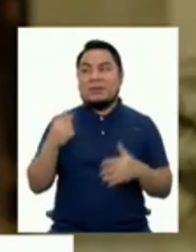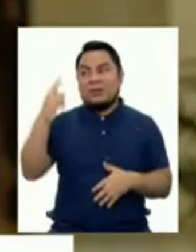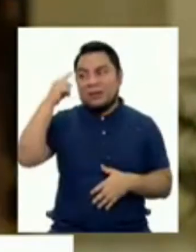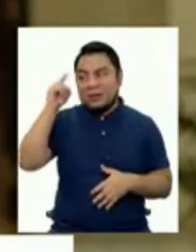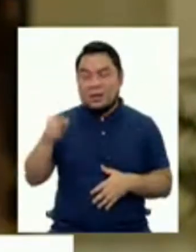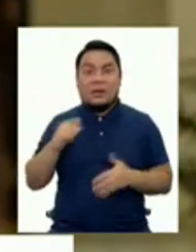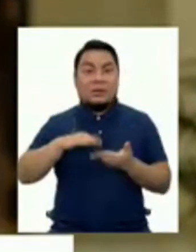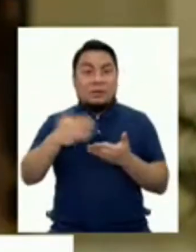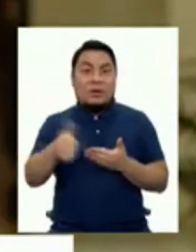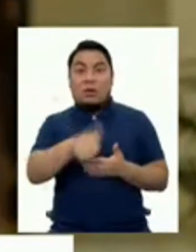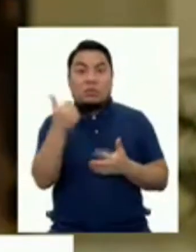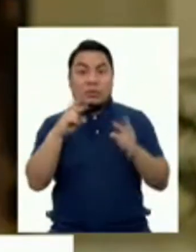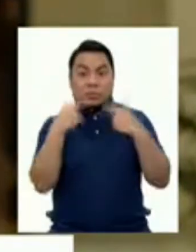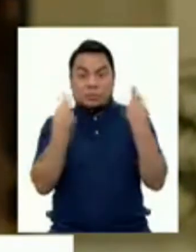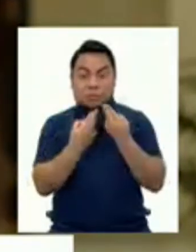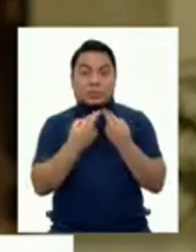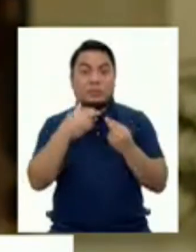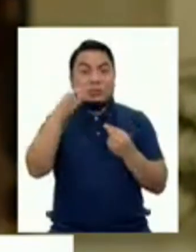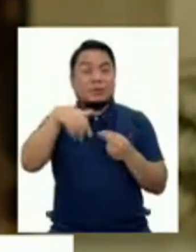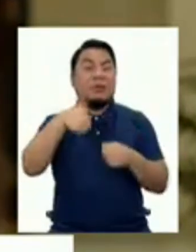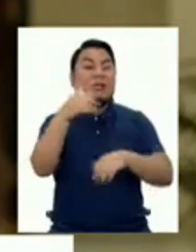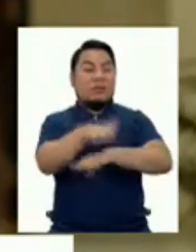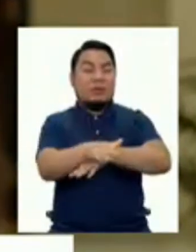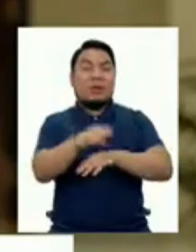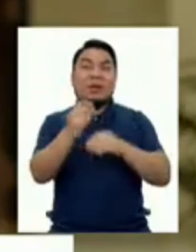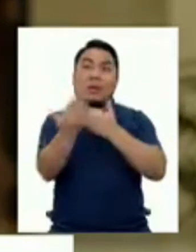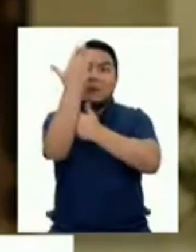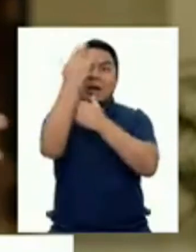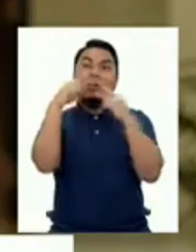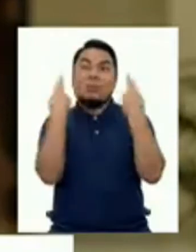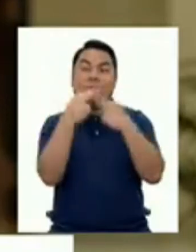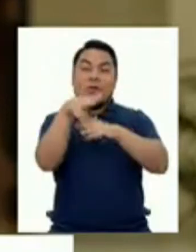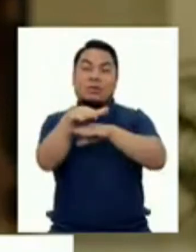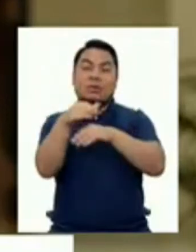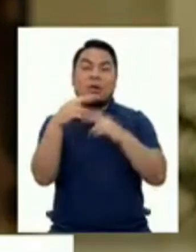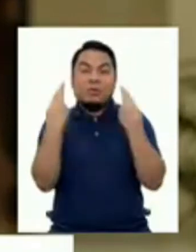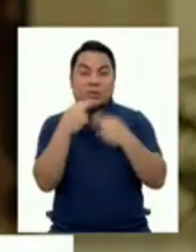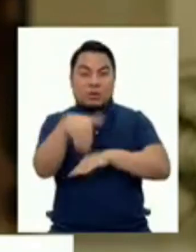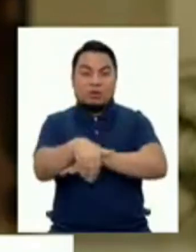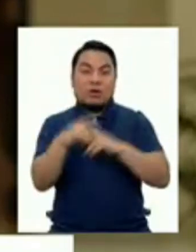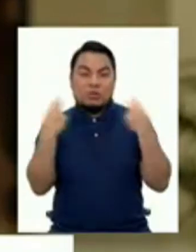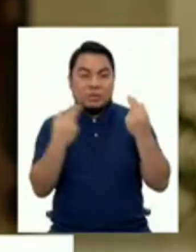luego en la tarde a otra comisión y luego al día siguiente a otra comisión, hacer un solo esfuerzo